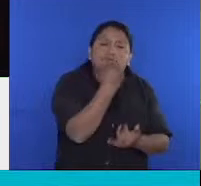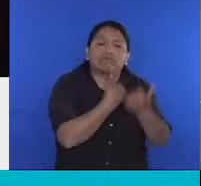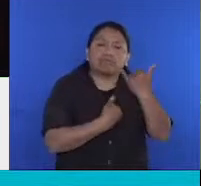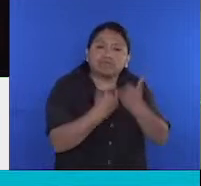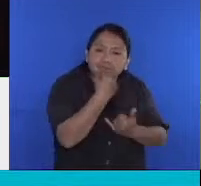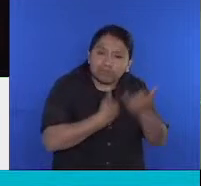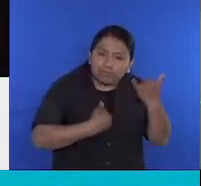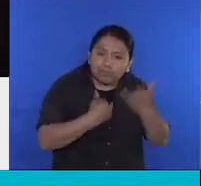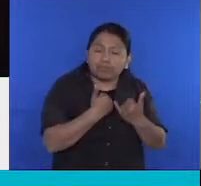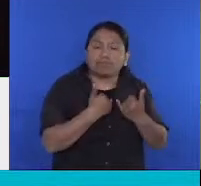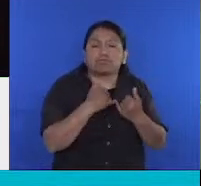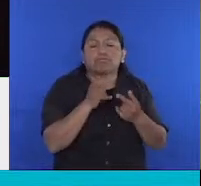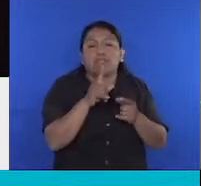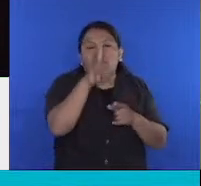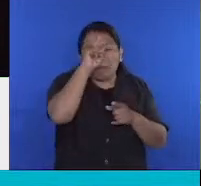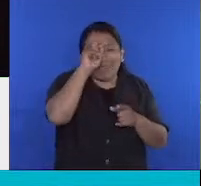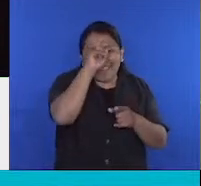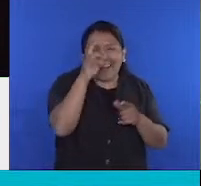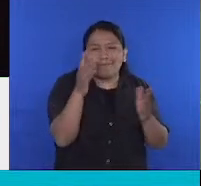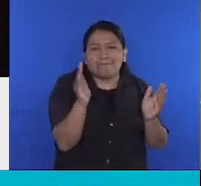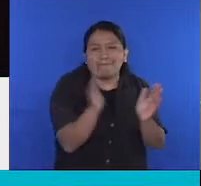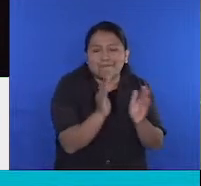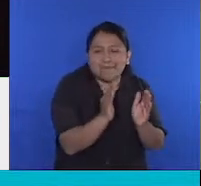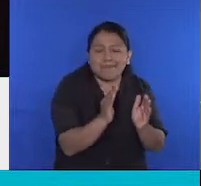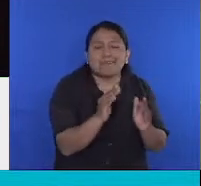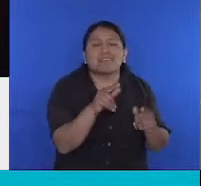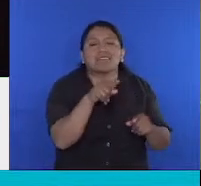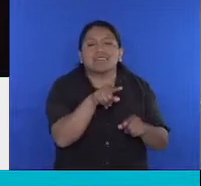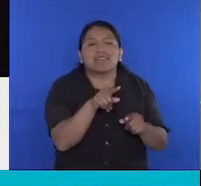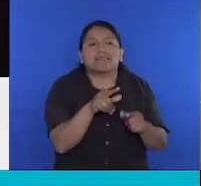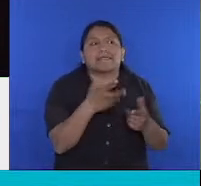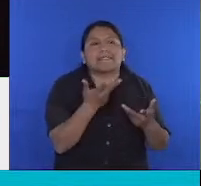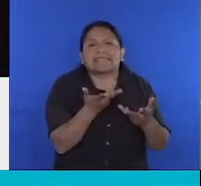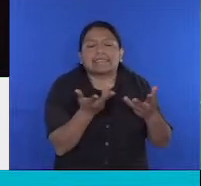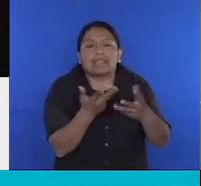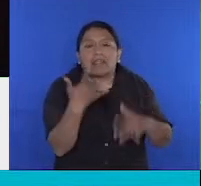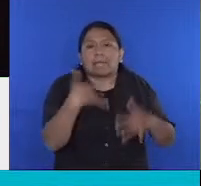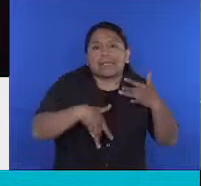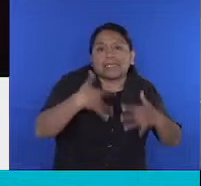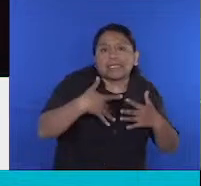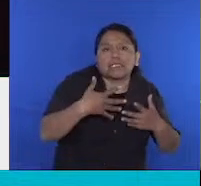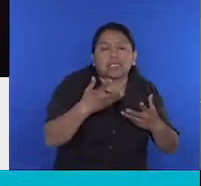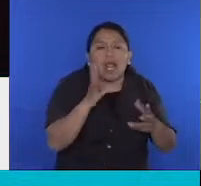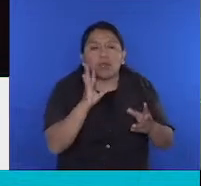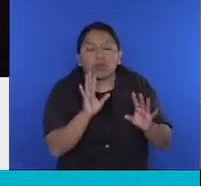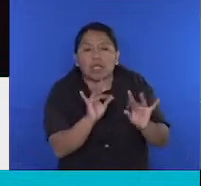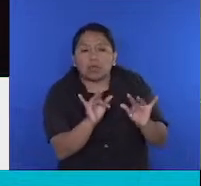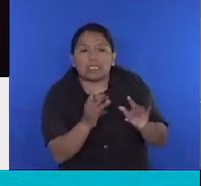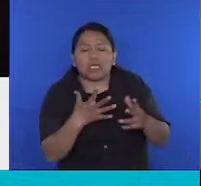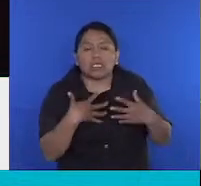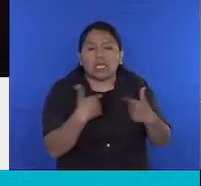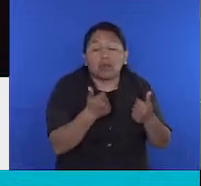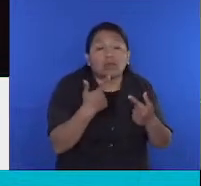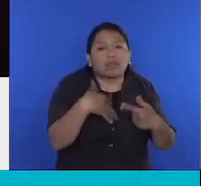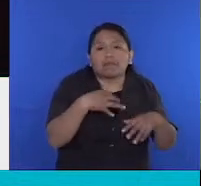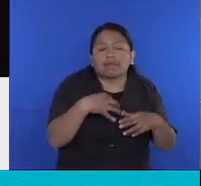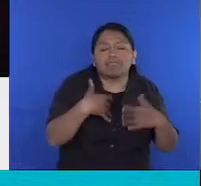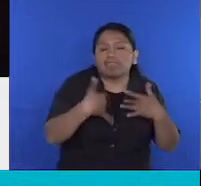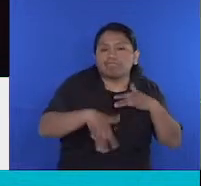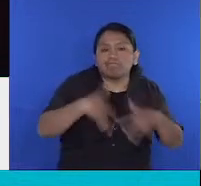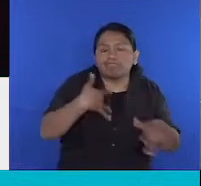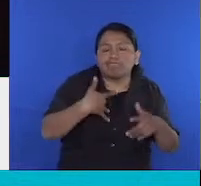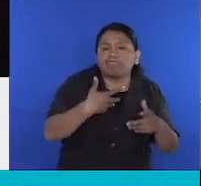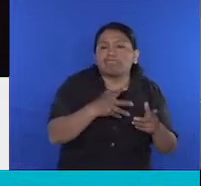pequeños frente a alguna emergencia por alguna complejidad de salud. Tienen que salir a buscar una ambulancia para trasladar a